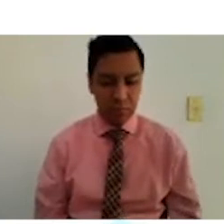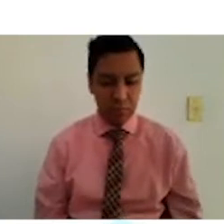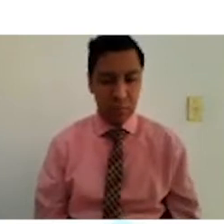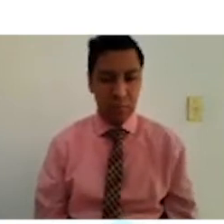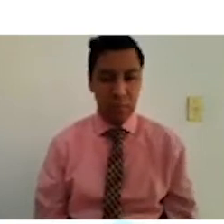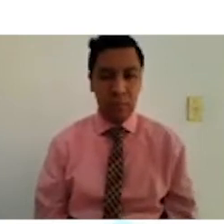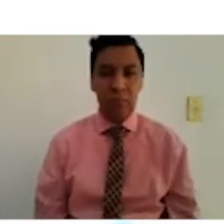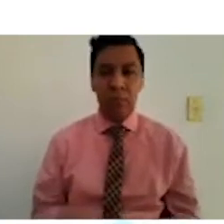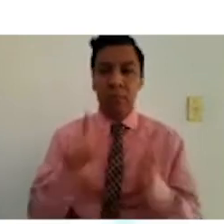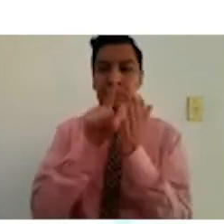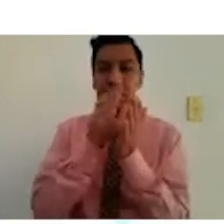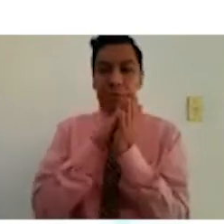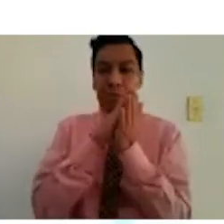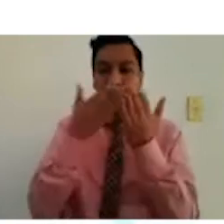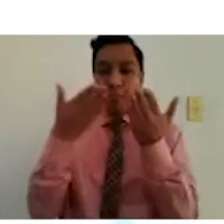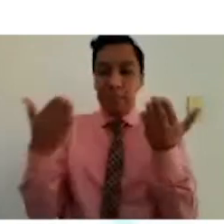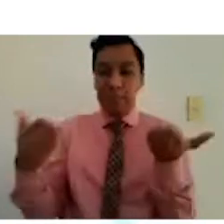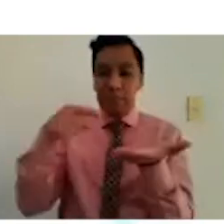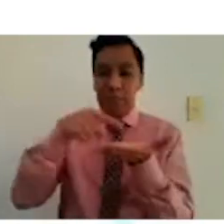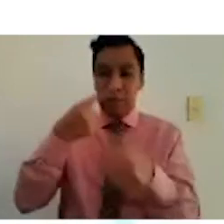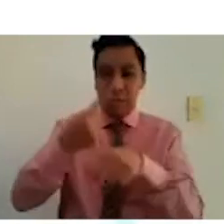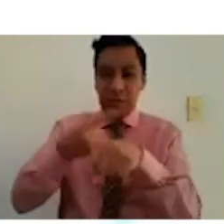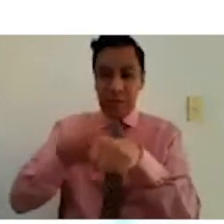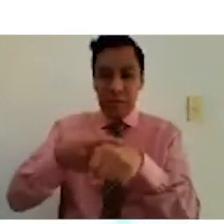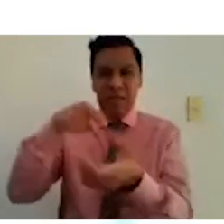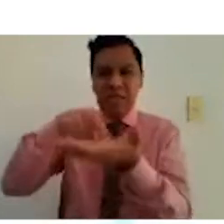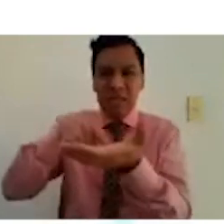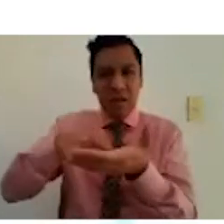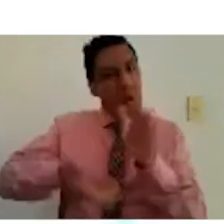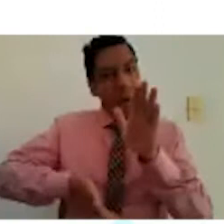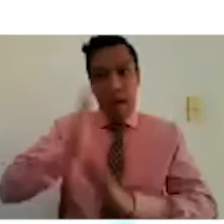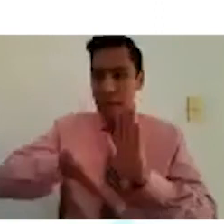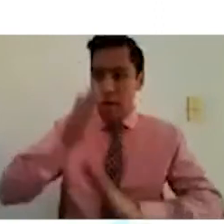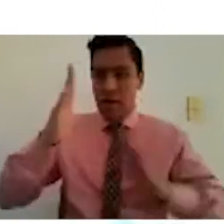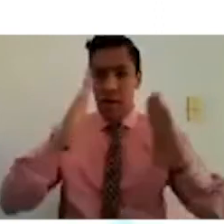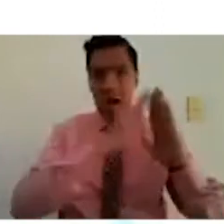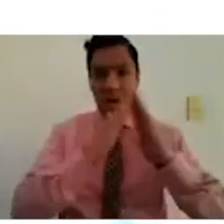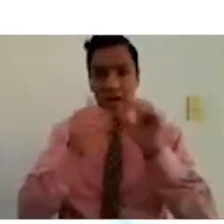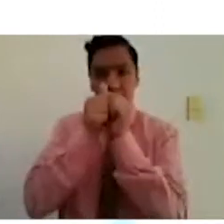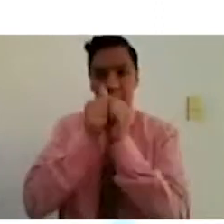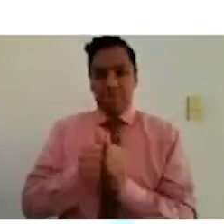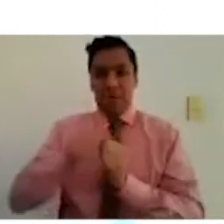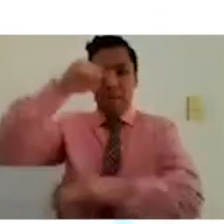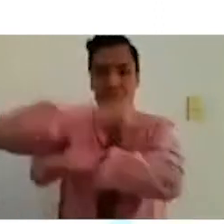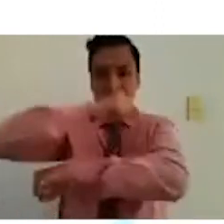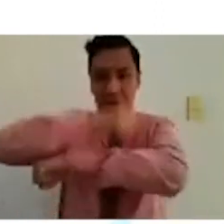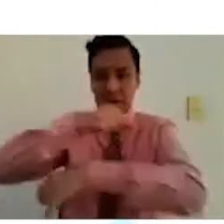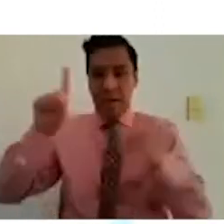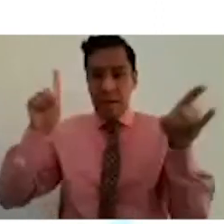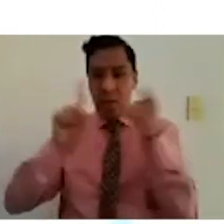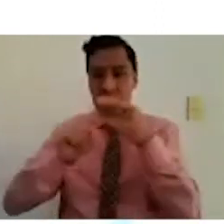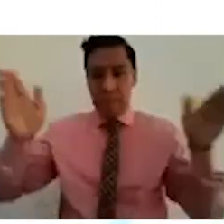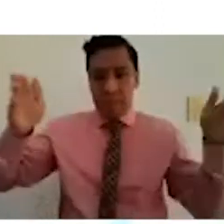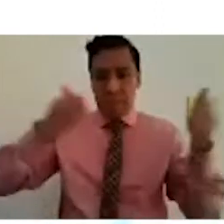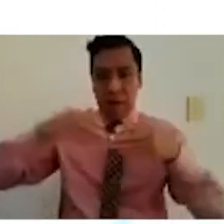De la plaga, todos a sus casas, a cerrar ventanas y puertas. Y entonces ahí vemos a